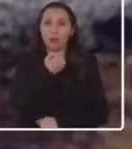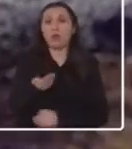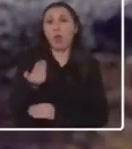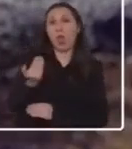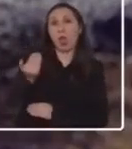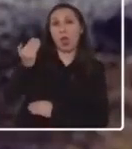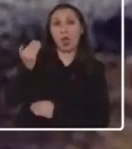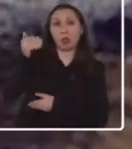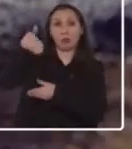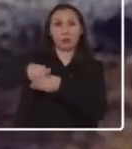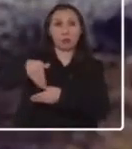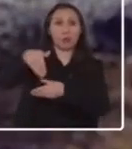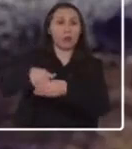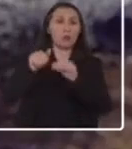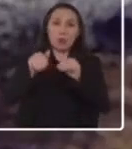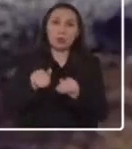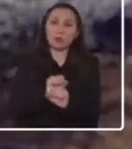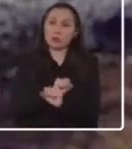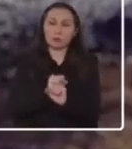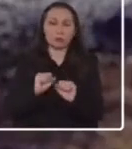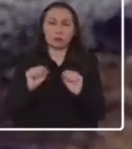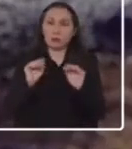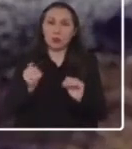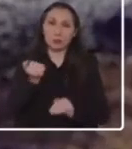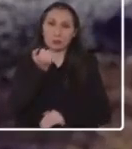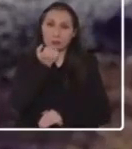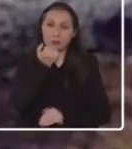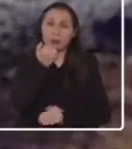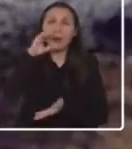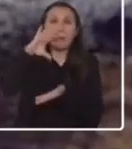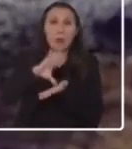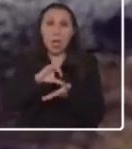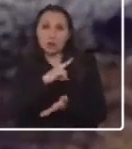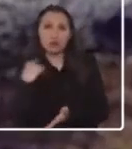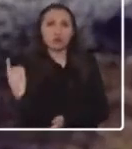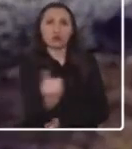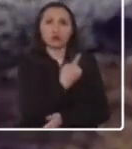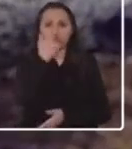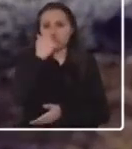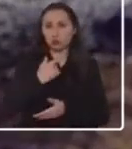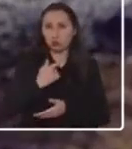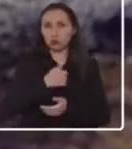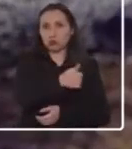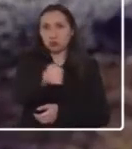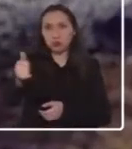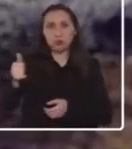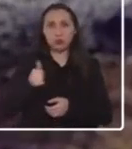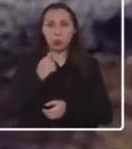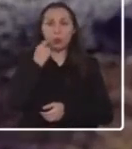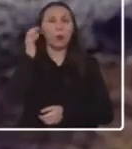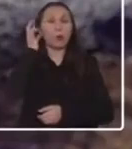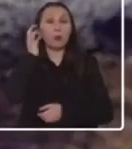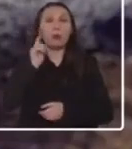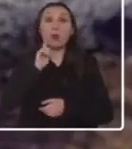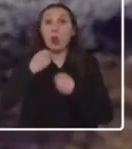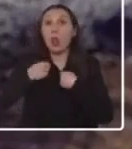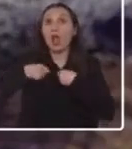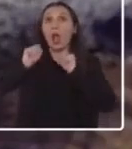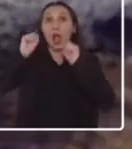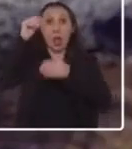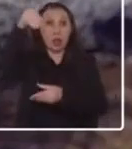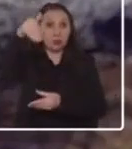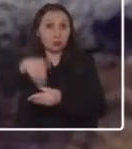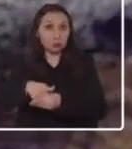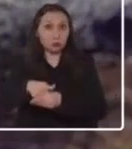los plebiscitos anteriores. El país lo hacemos todos y todas. Y quienes triunfan en una